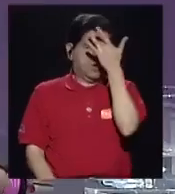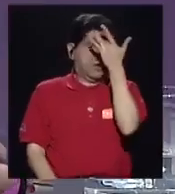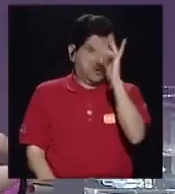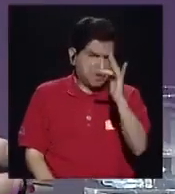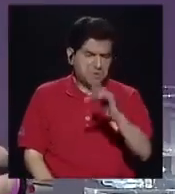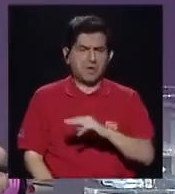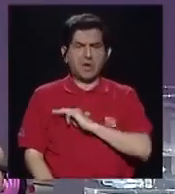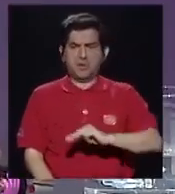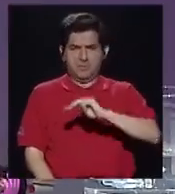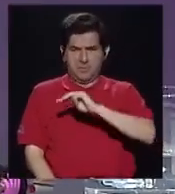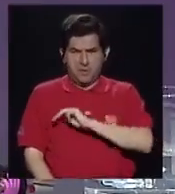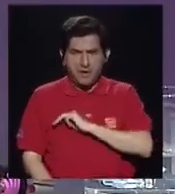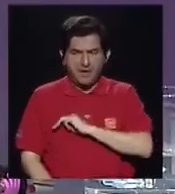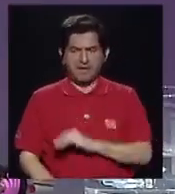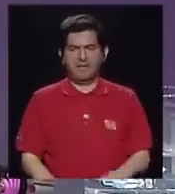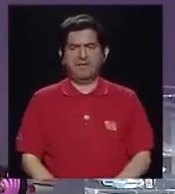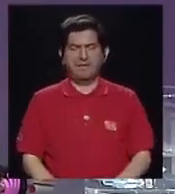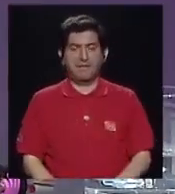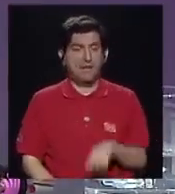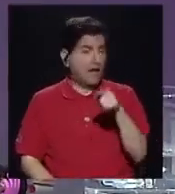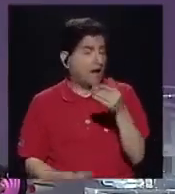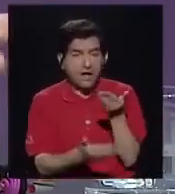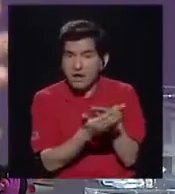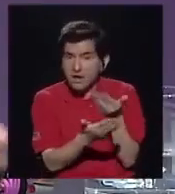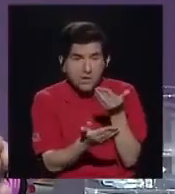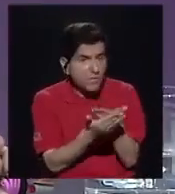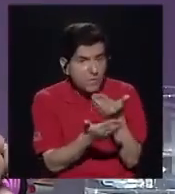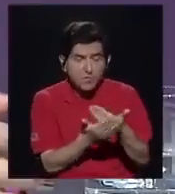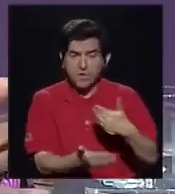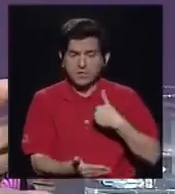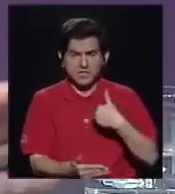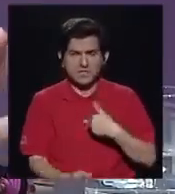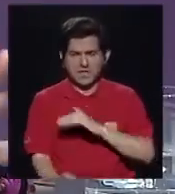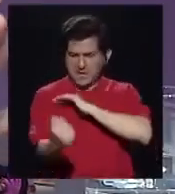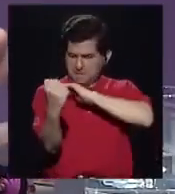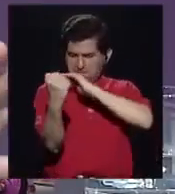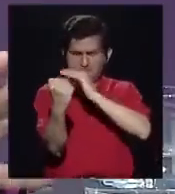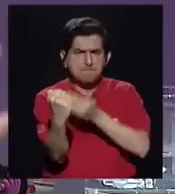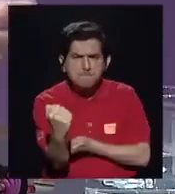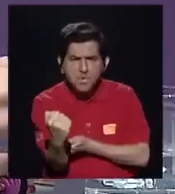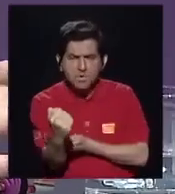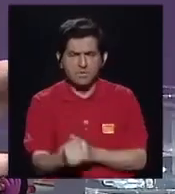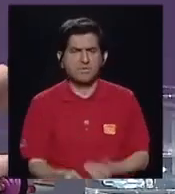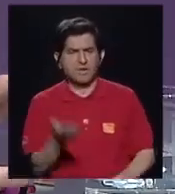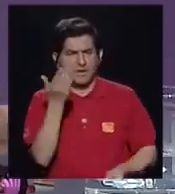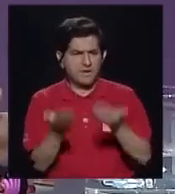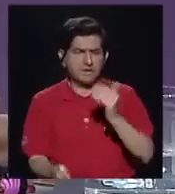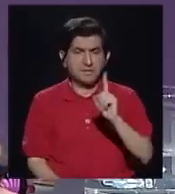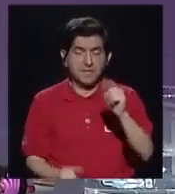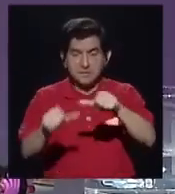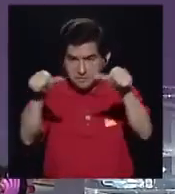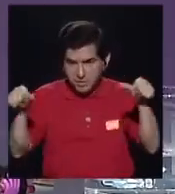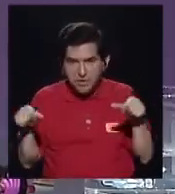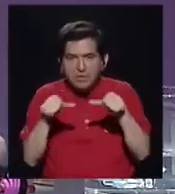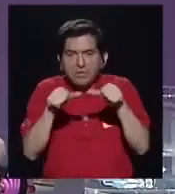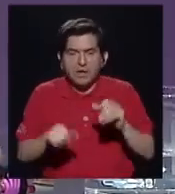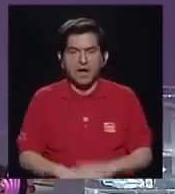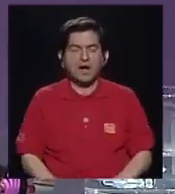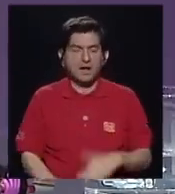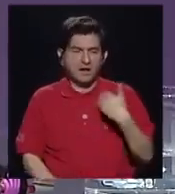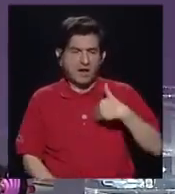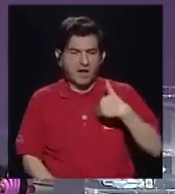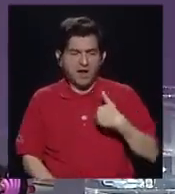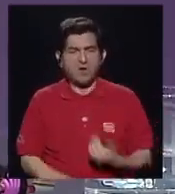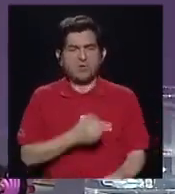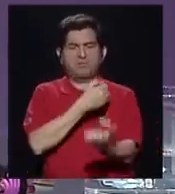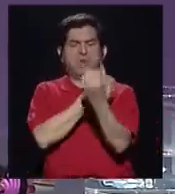moral Entonces si no demuestras tener esa Potencia de alguna en alguno de los campos es un